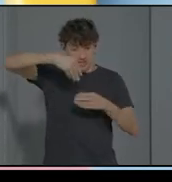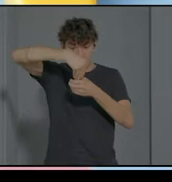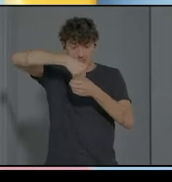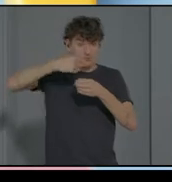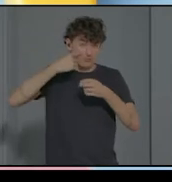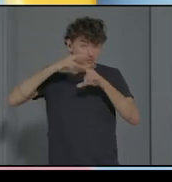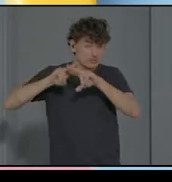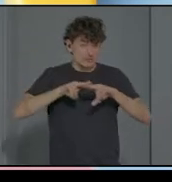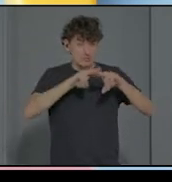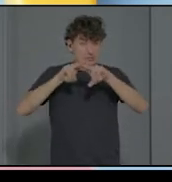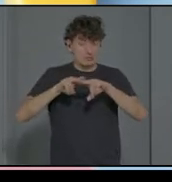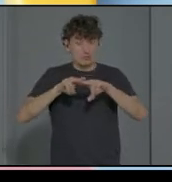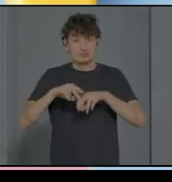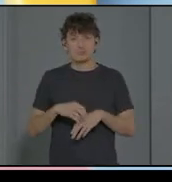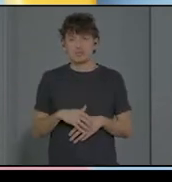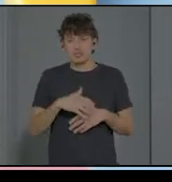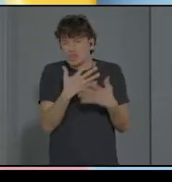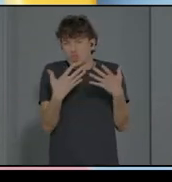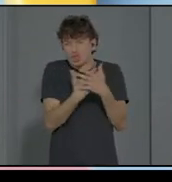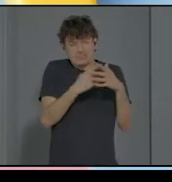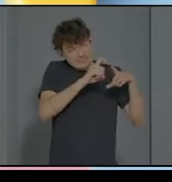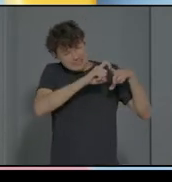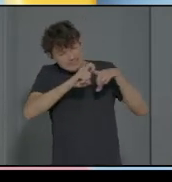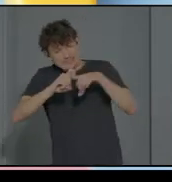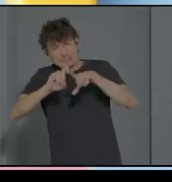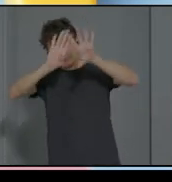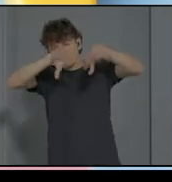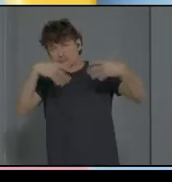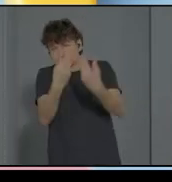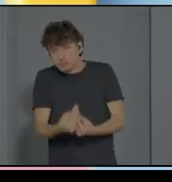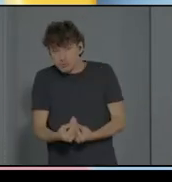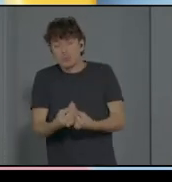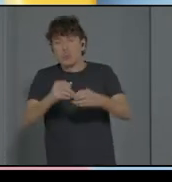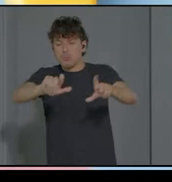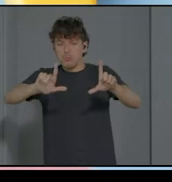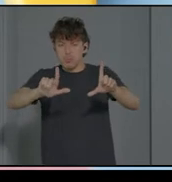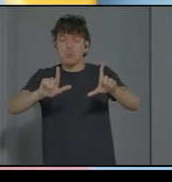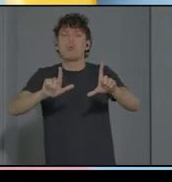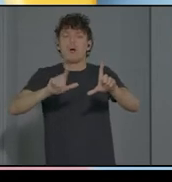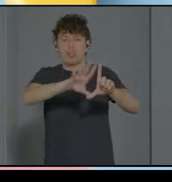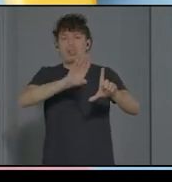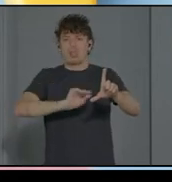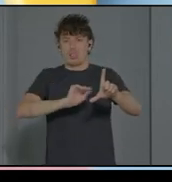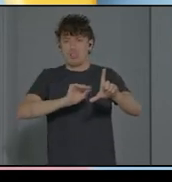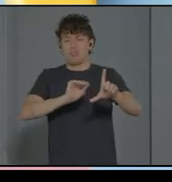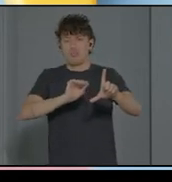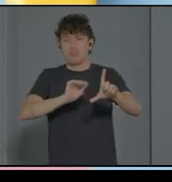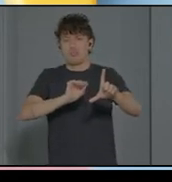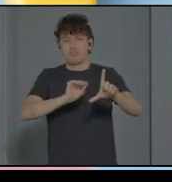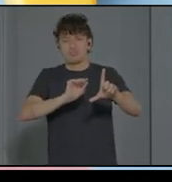estos aspectos podemos conseguir una buena comprensión del fenómeno. Por lo que